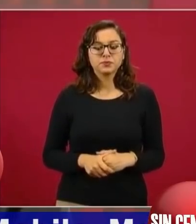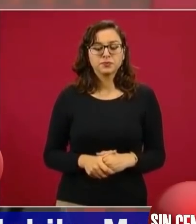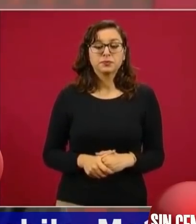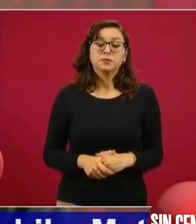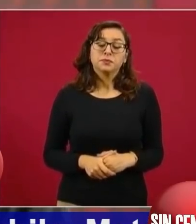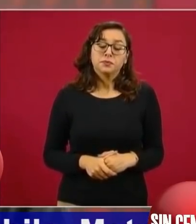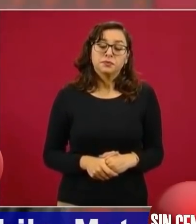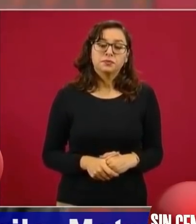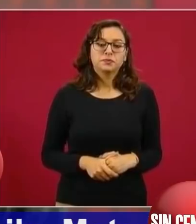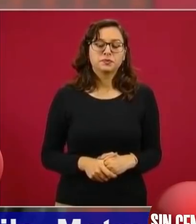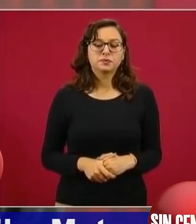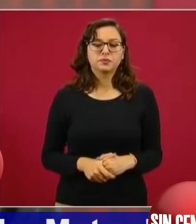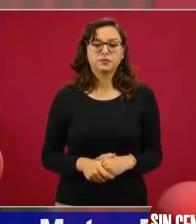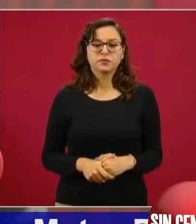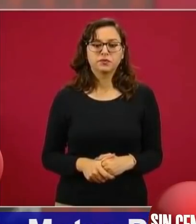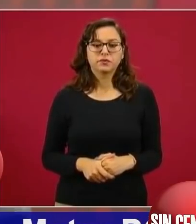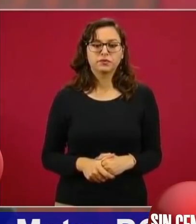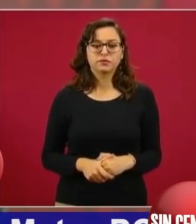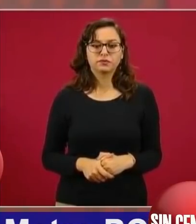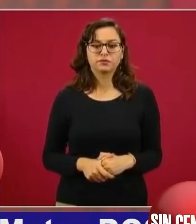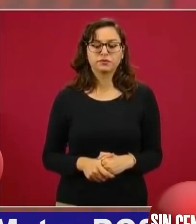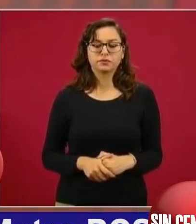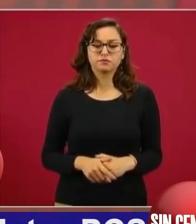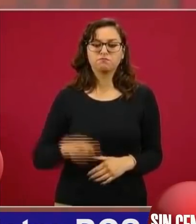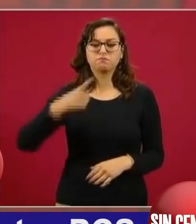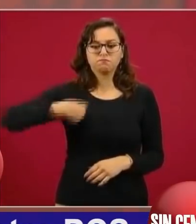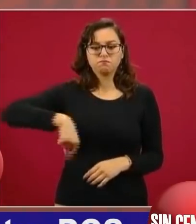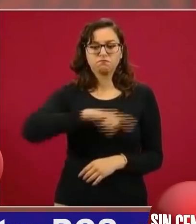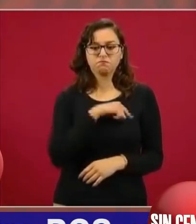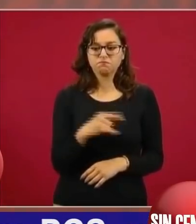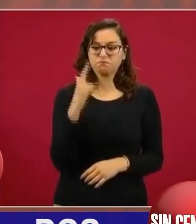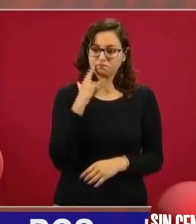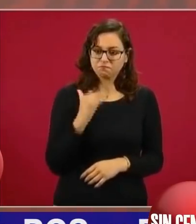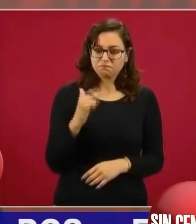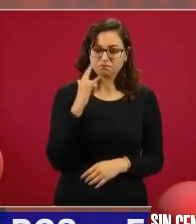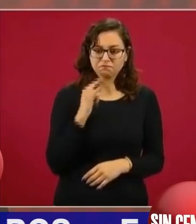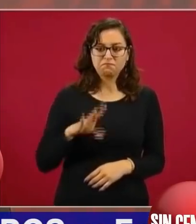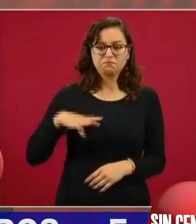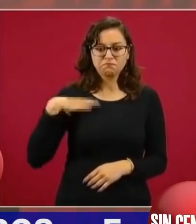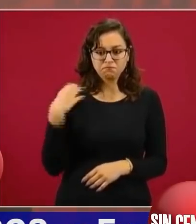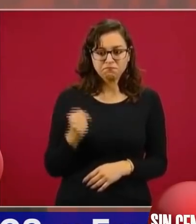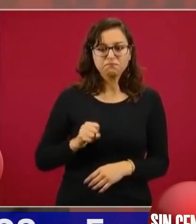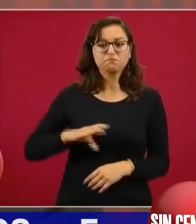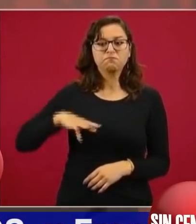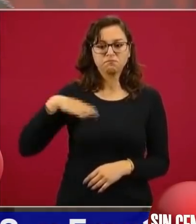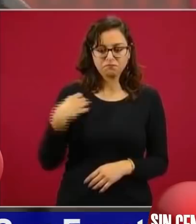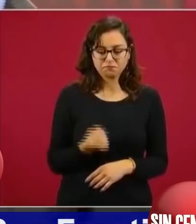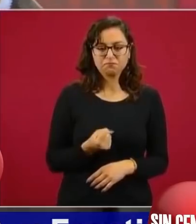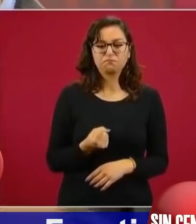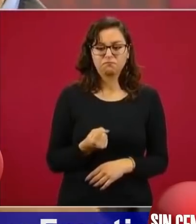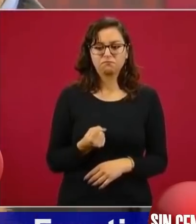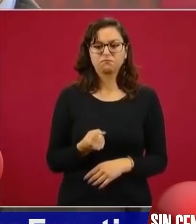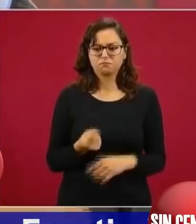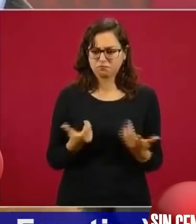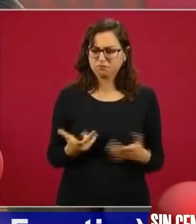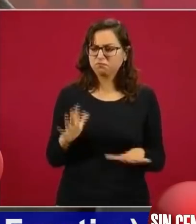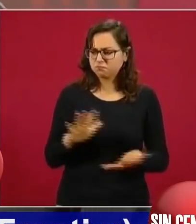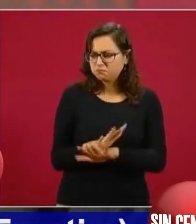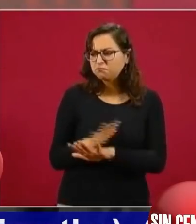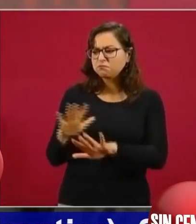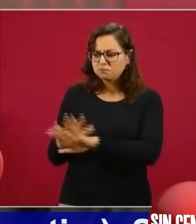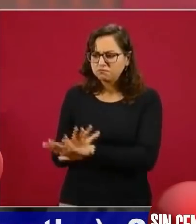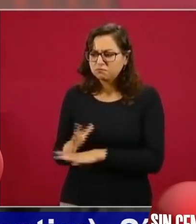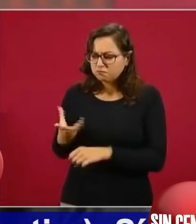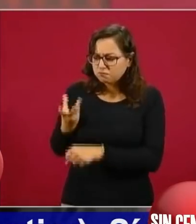Entonces, estamos haciendo un esfuerzo en ese sentido, de hacer los cambios. Por ejemplo,